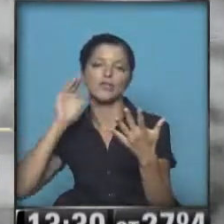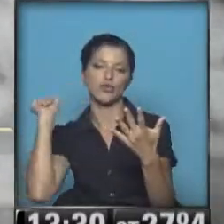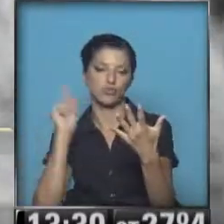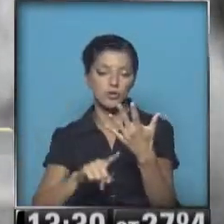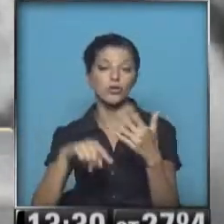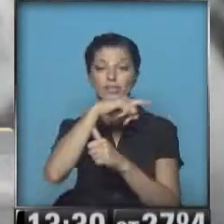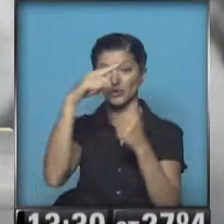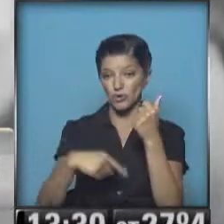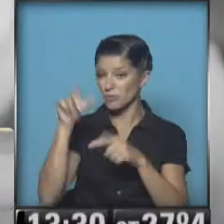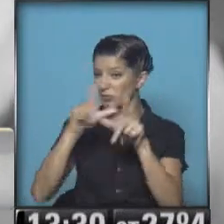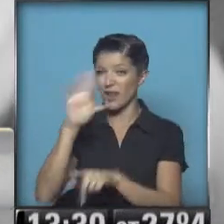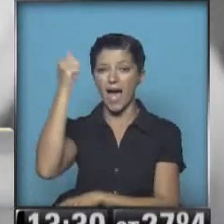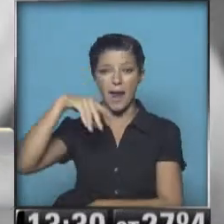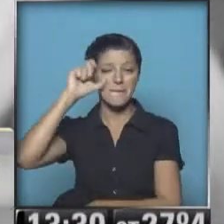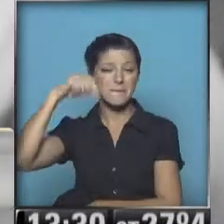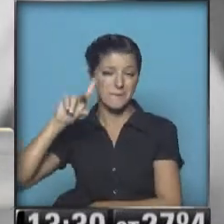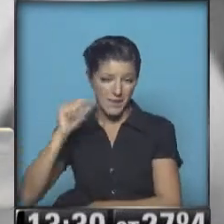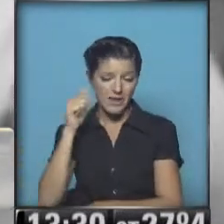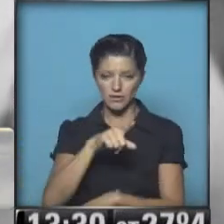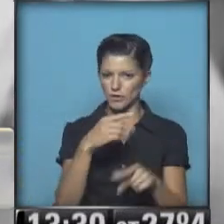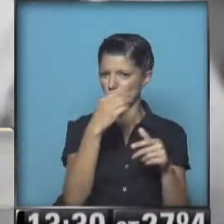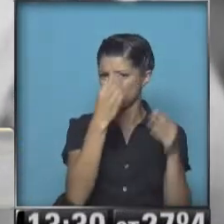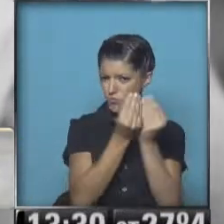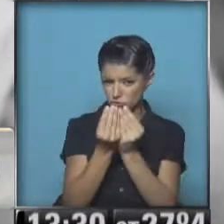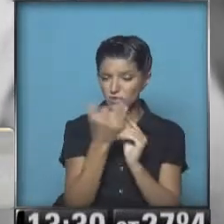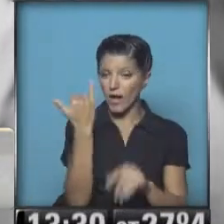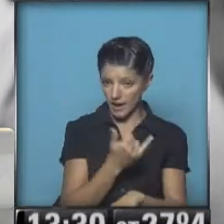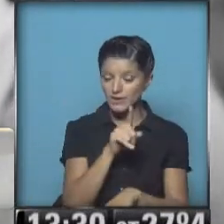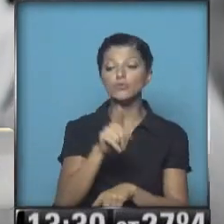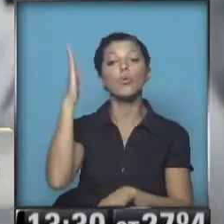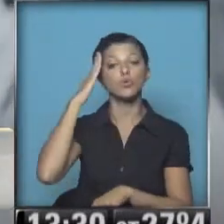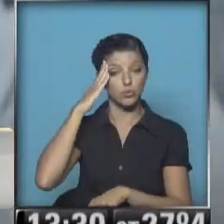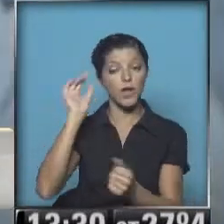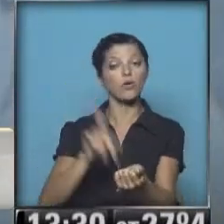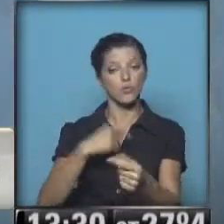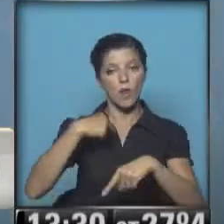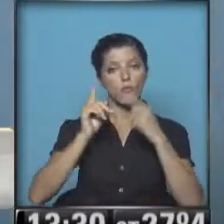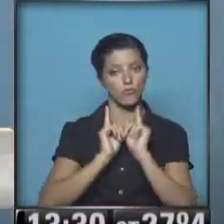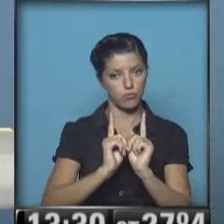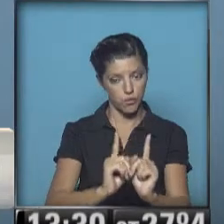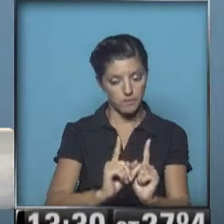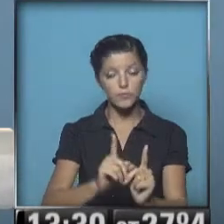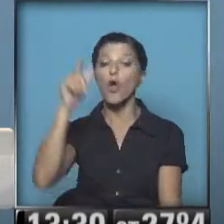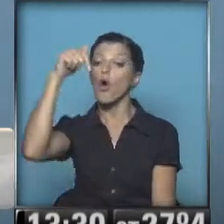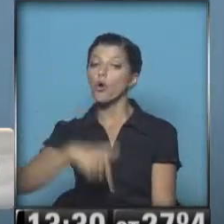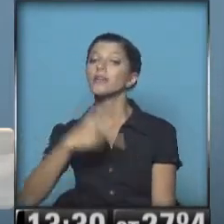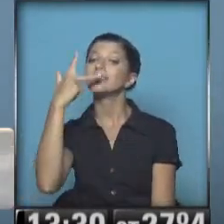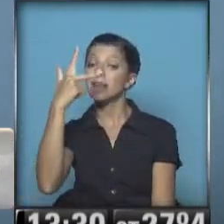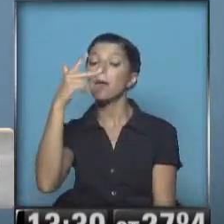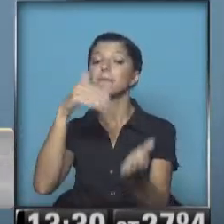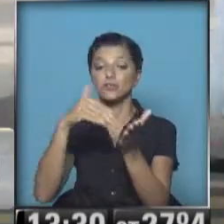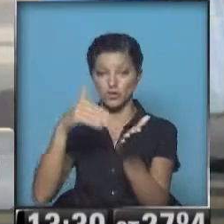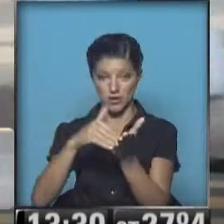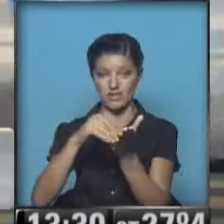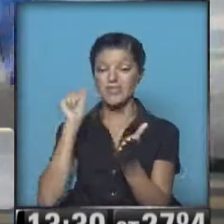es muy numerosa, manteniendo su cultura y tradiciones. En la actualidad, 3 millones de armenios, la quinta parte